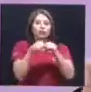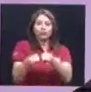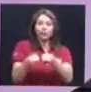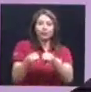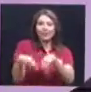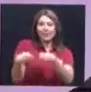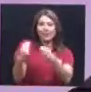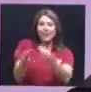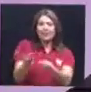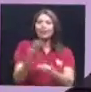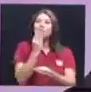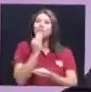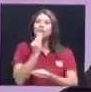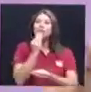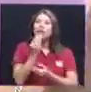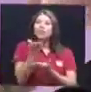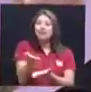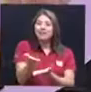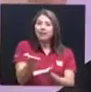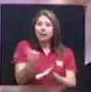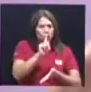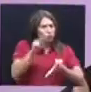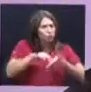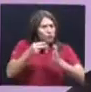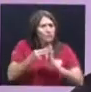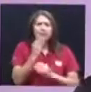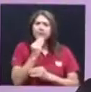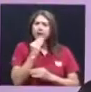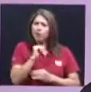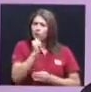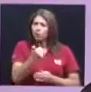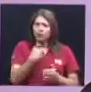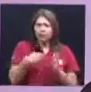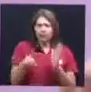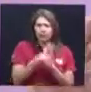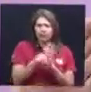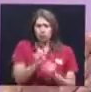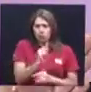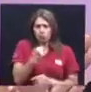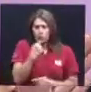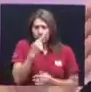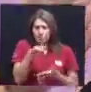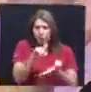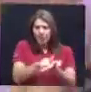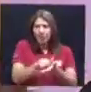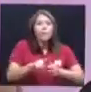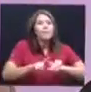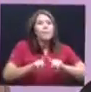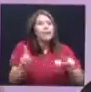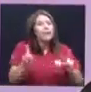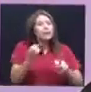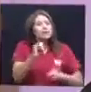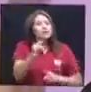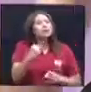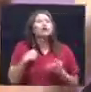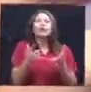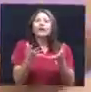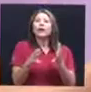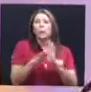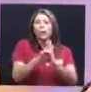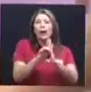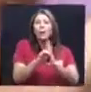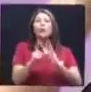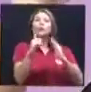estoy diciendo que los israelitas no tengan derecho a una parte de la tierra pero si a final de cuentas yo quiero una casa y vos